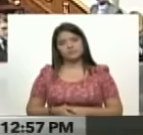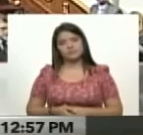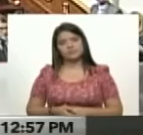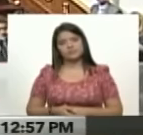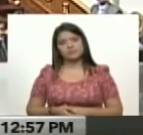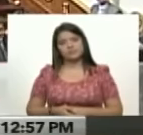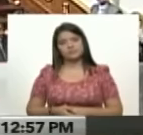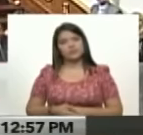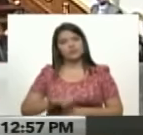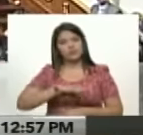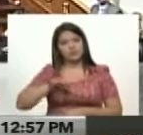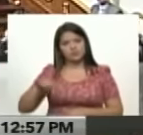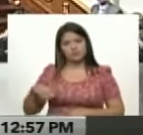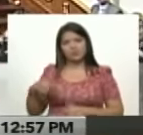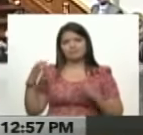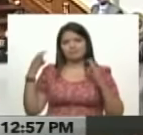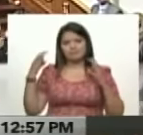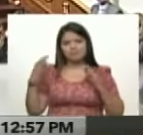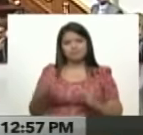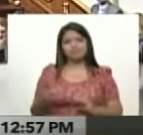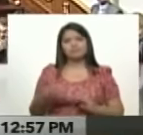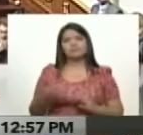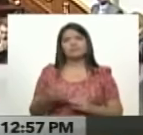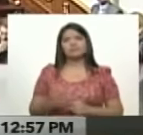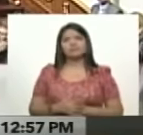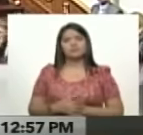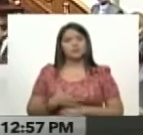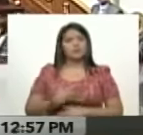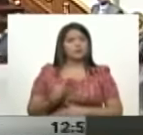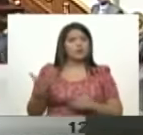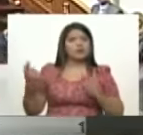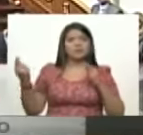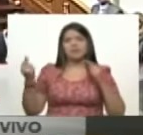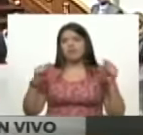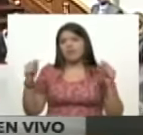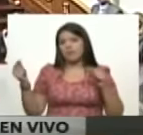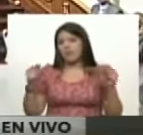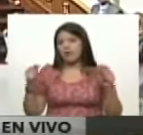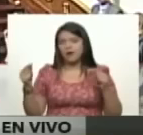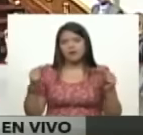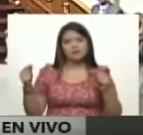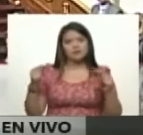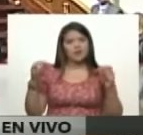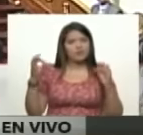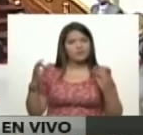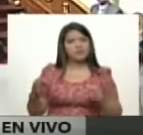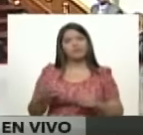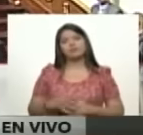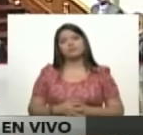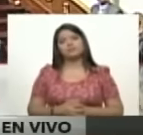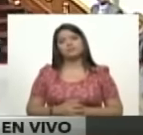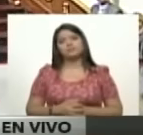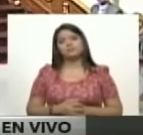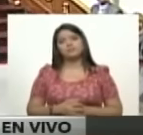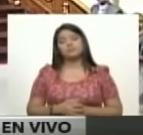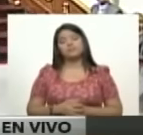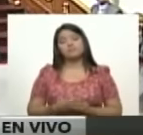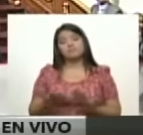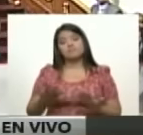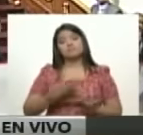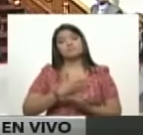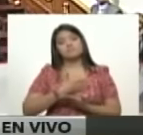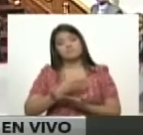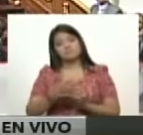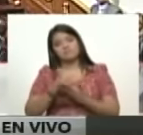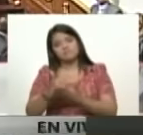Estamos convencidos del calor y el intenso debate que hemos contribuido a